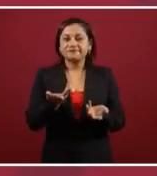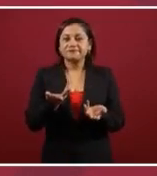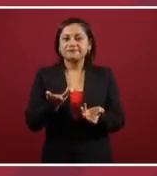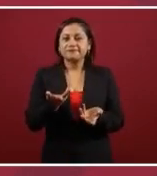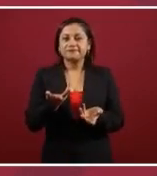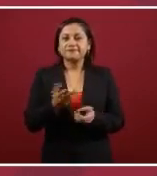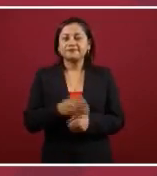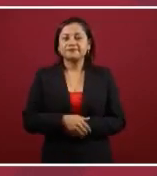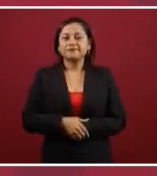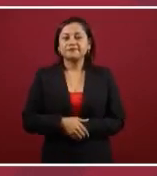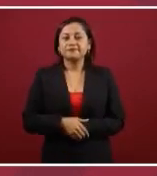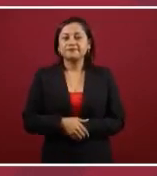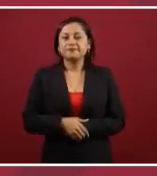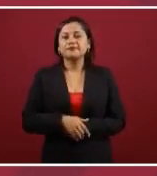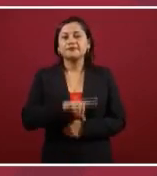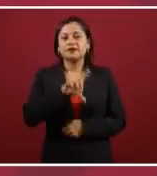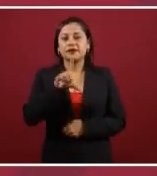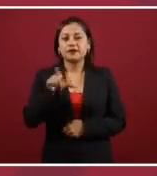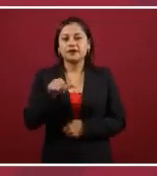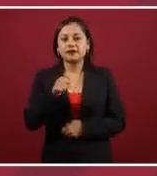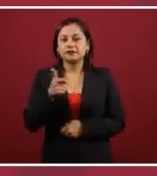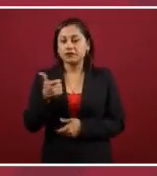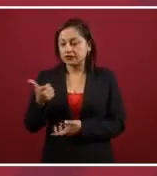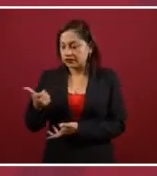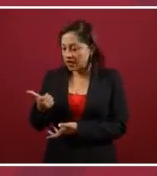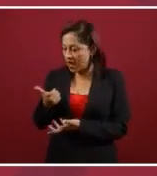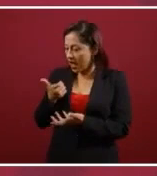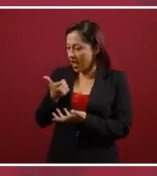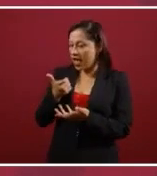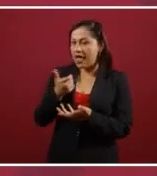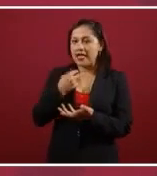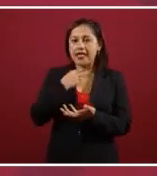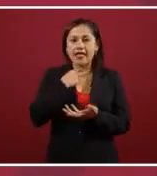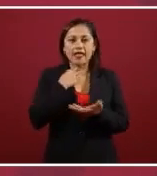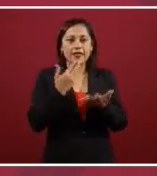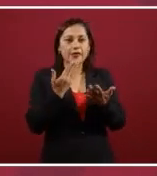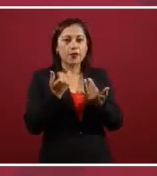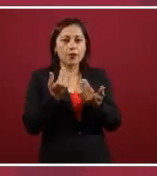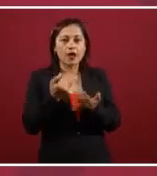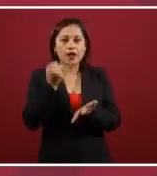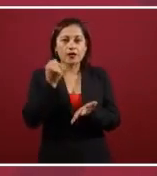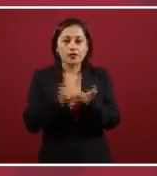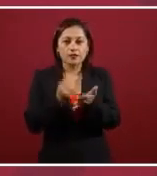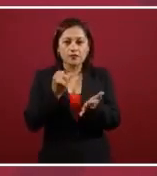tendríamos que aumentar impuestos, crear impuestos nuevos,